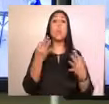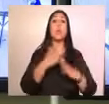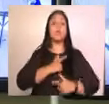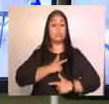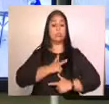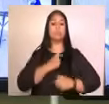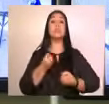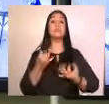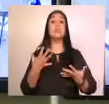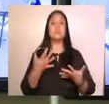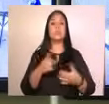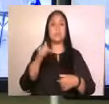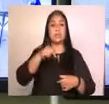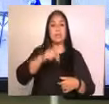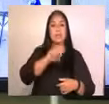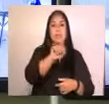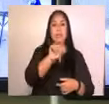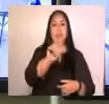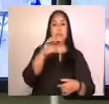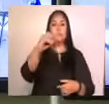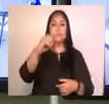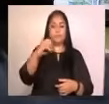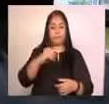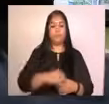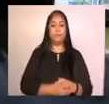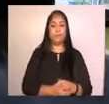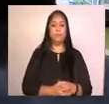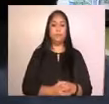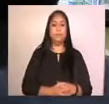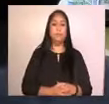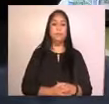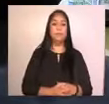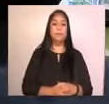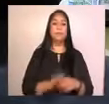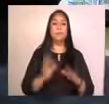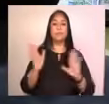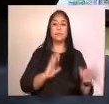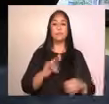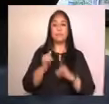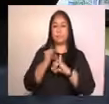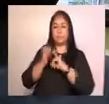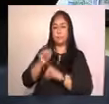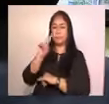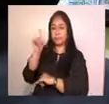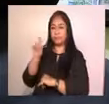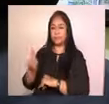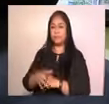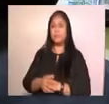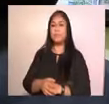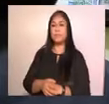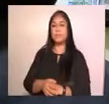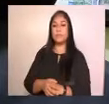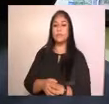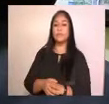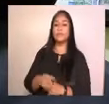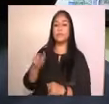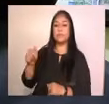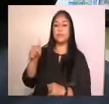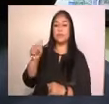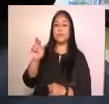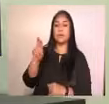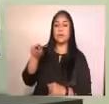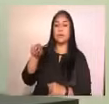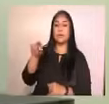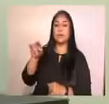número de guardias acá son 120 guardias. Muchas gracias, director. Señor gracias. Presidente, una última pregunta por parte de Arnulfo Chapas de